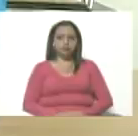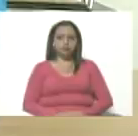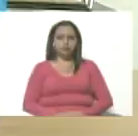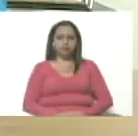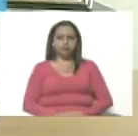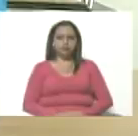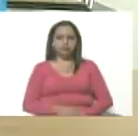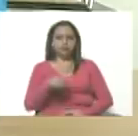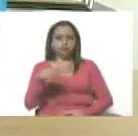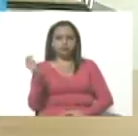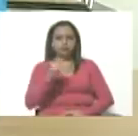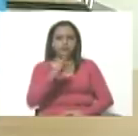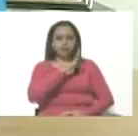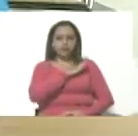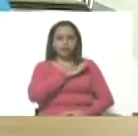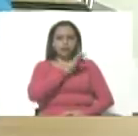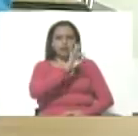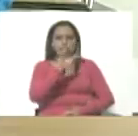Este mes ya llevamos